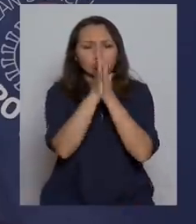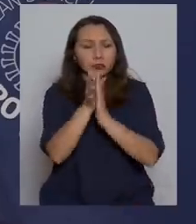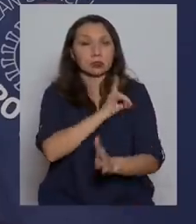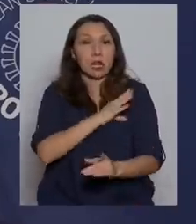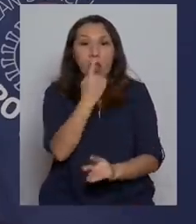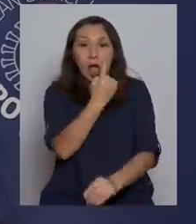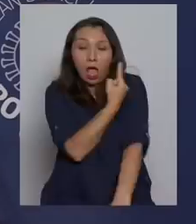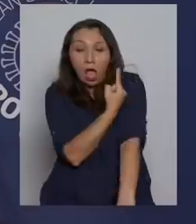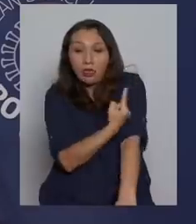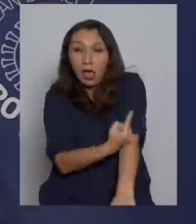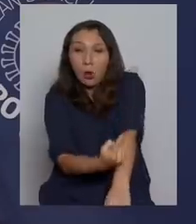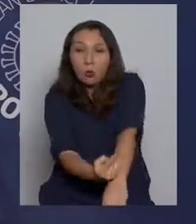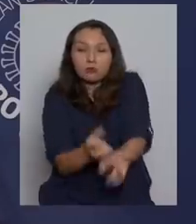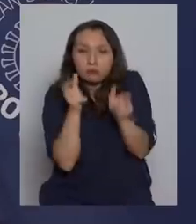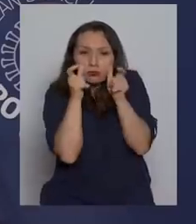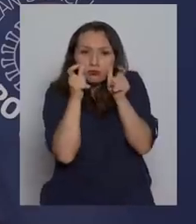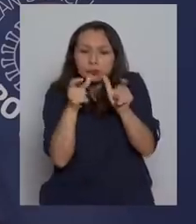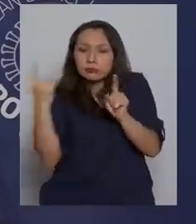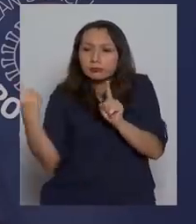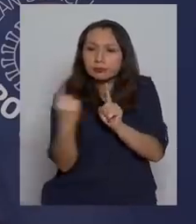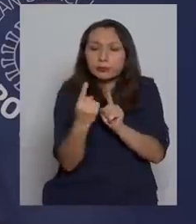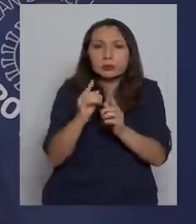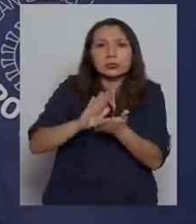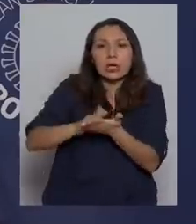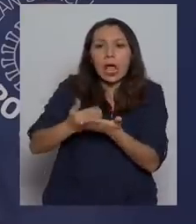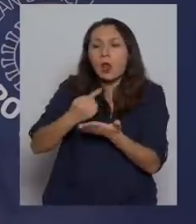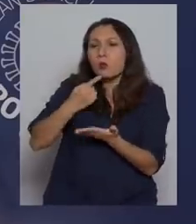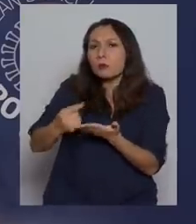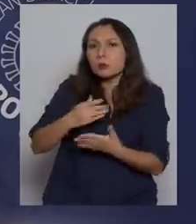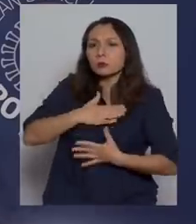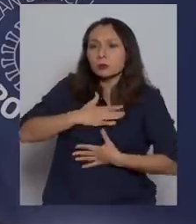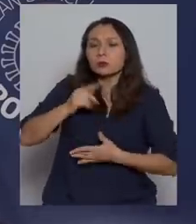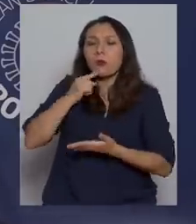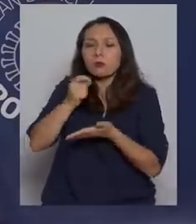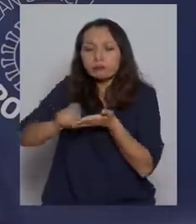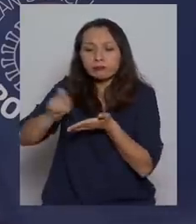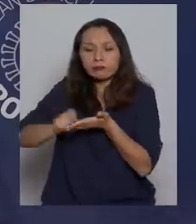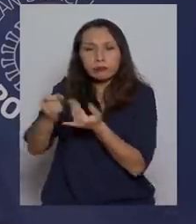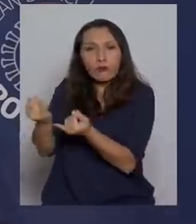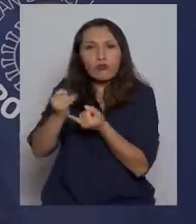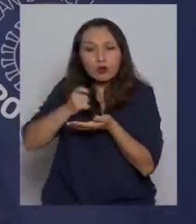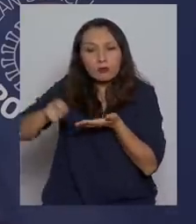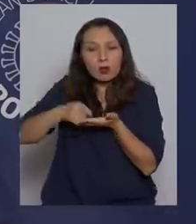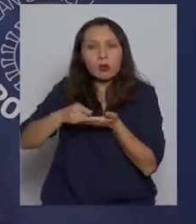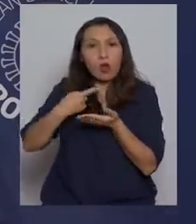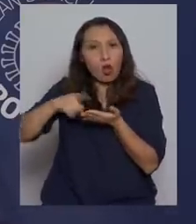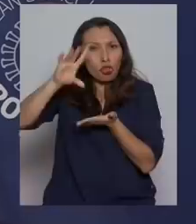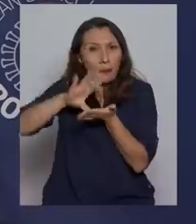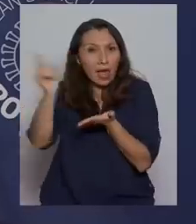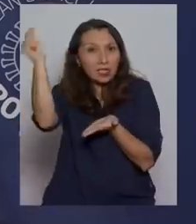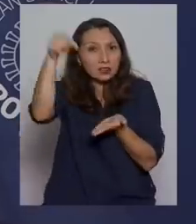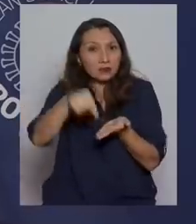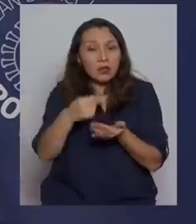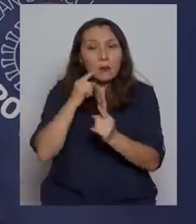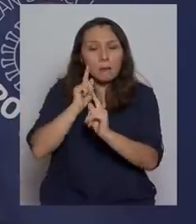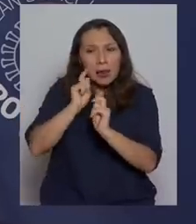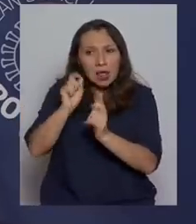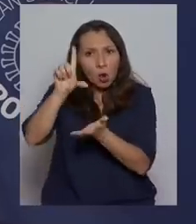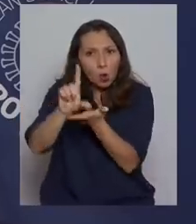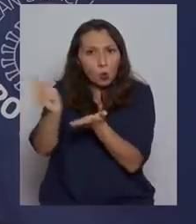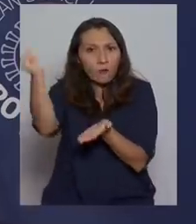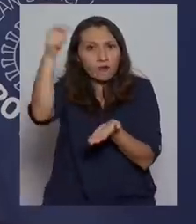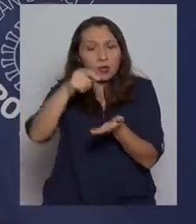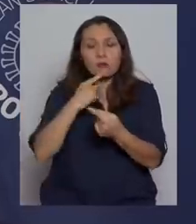aduanas sanitarias se hace un control sanitario, se preguntan antecedentes, si viene de algún país o algún lugar de riesgo,